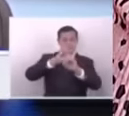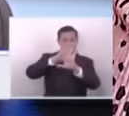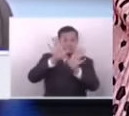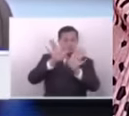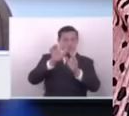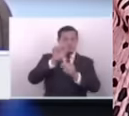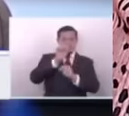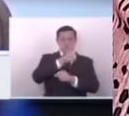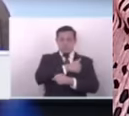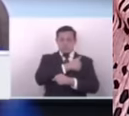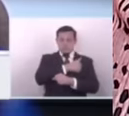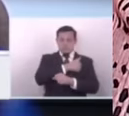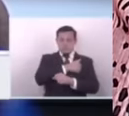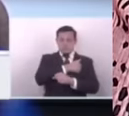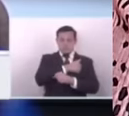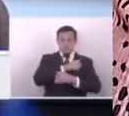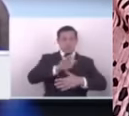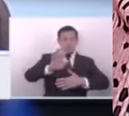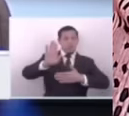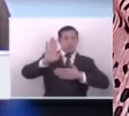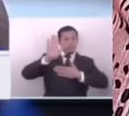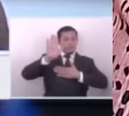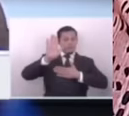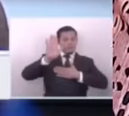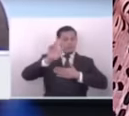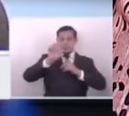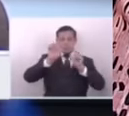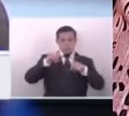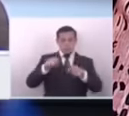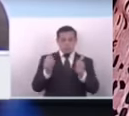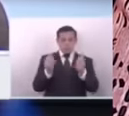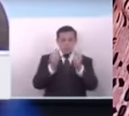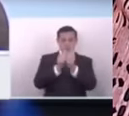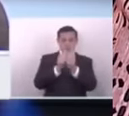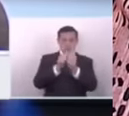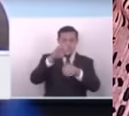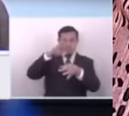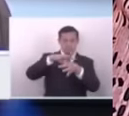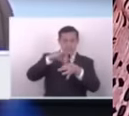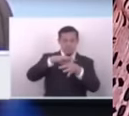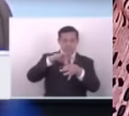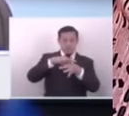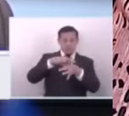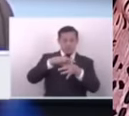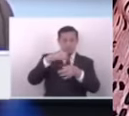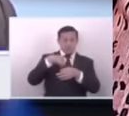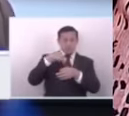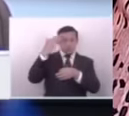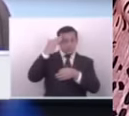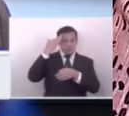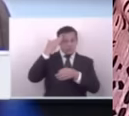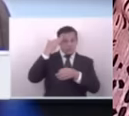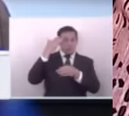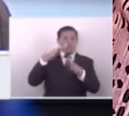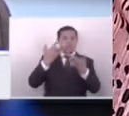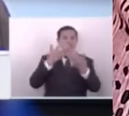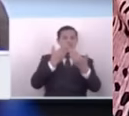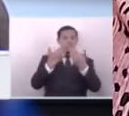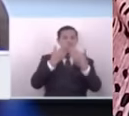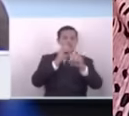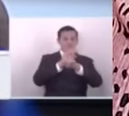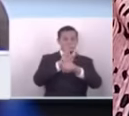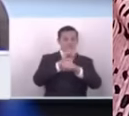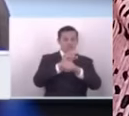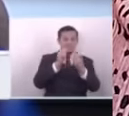por responsabilidad y compromiso no puedo acompañar esta votación, y yo sé perfectamente qué dirán, porque